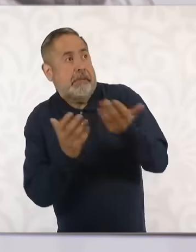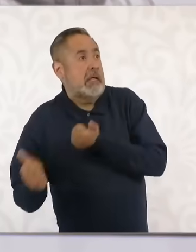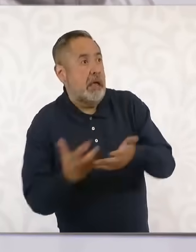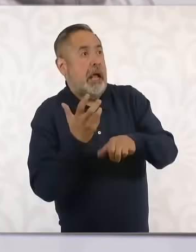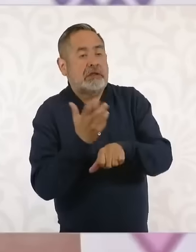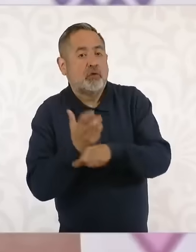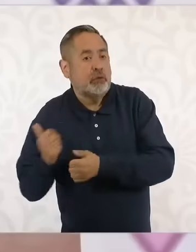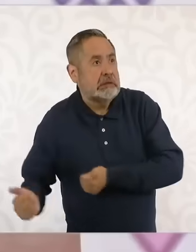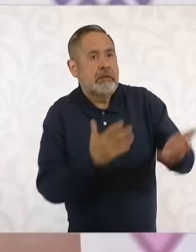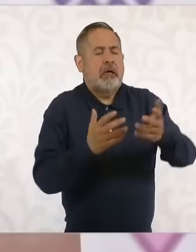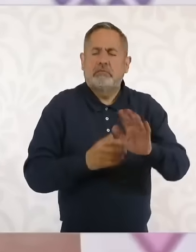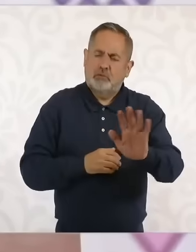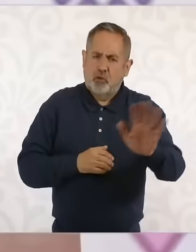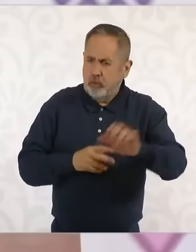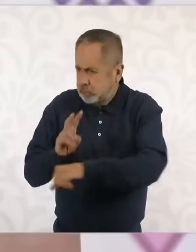Estados Unidos.